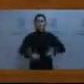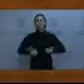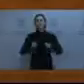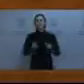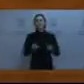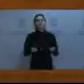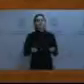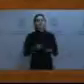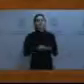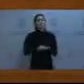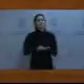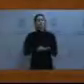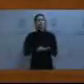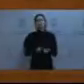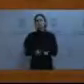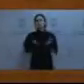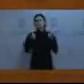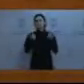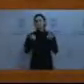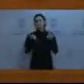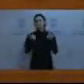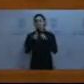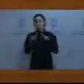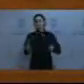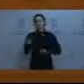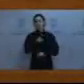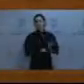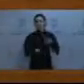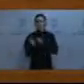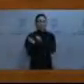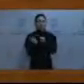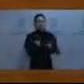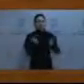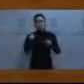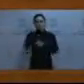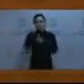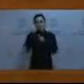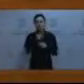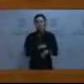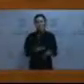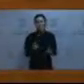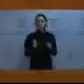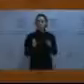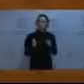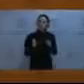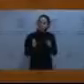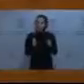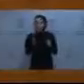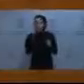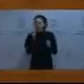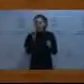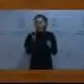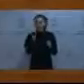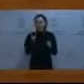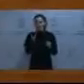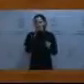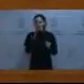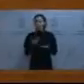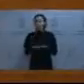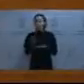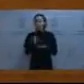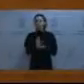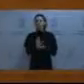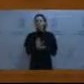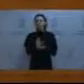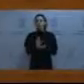no soluciona nada, sino que todavía empeorará el problema. Bueno, yo creo que ya no es mal sitio para empezar porque presento un plan sobre el Chao San Martín.